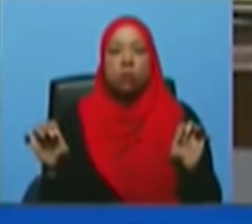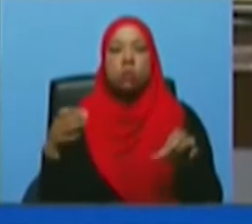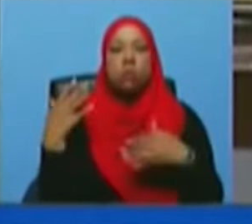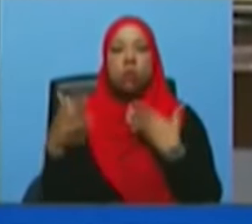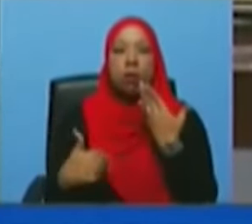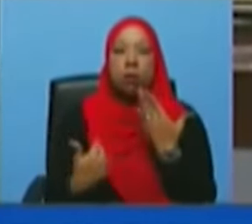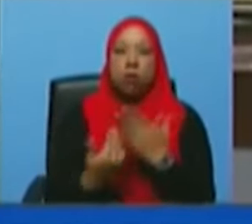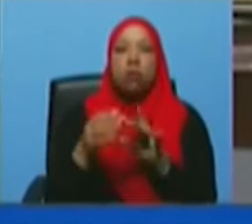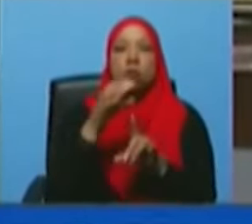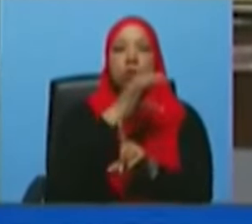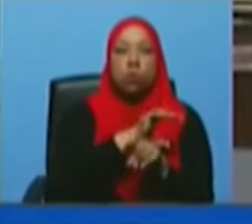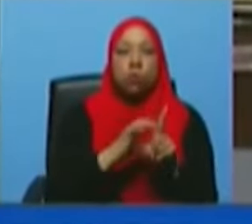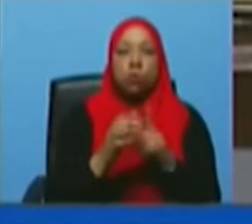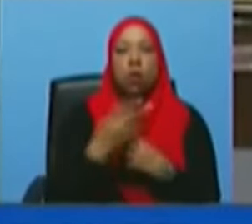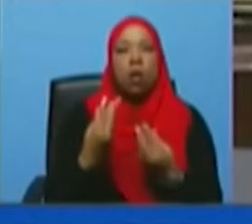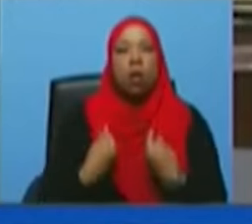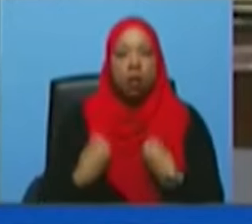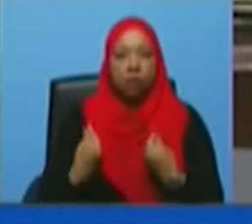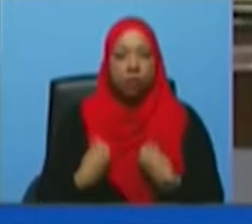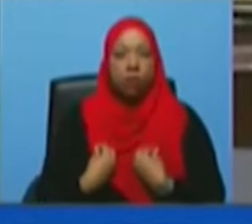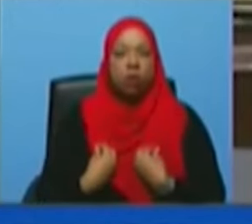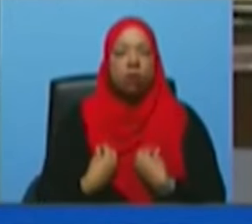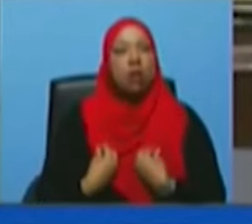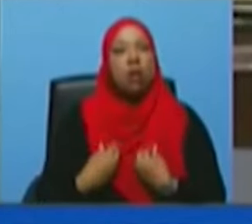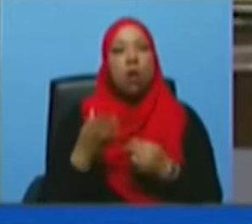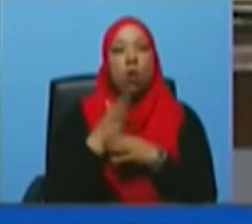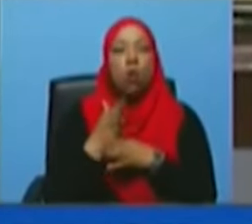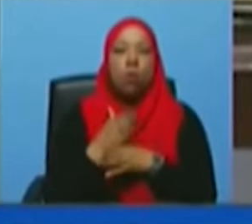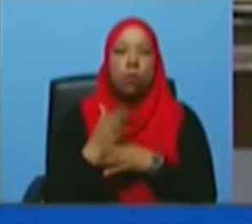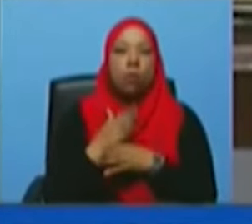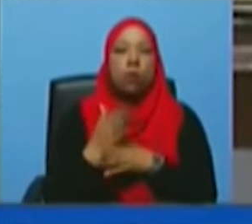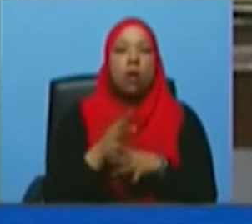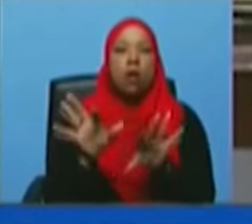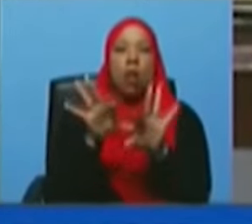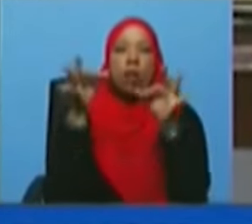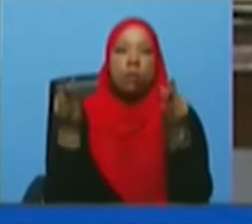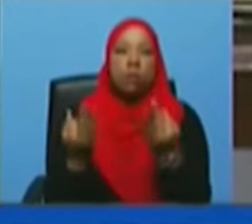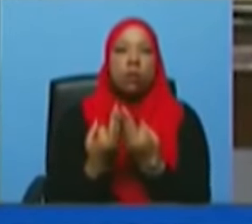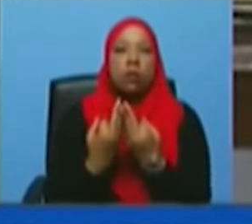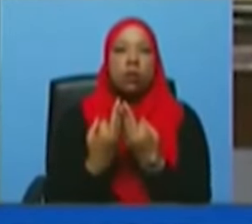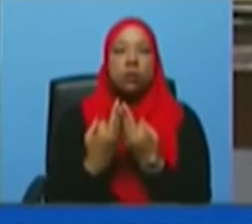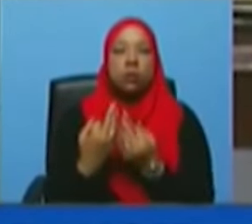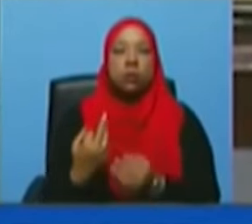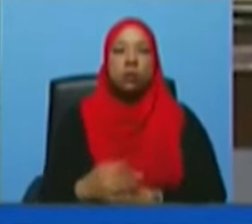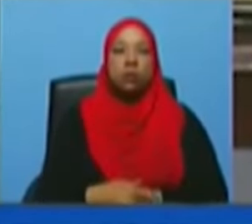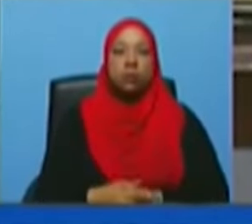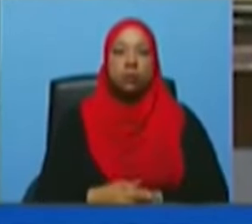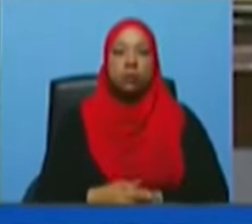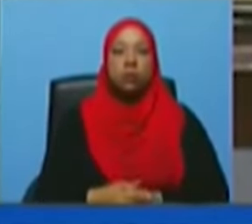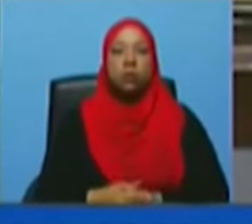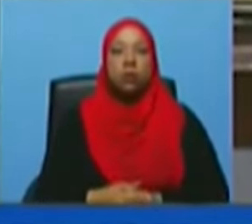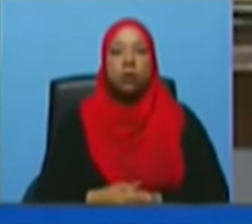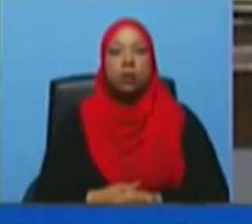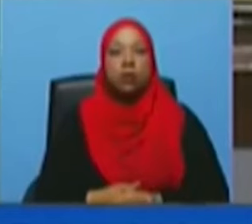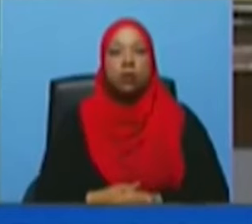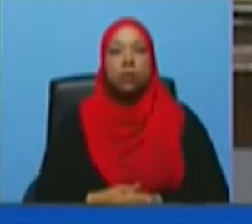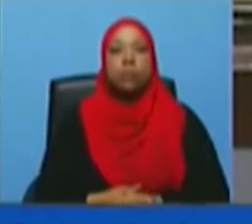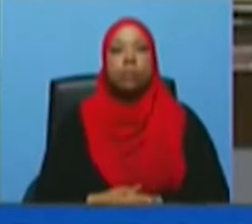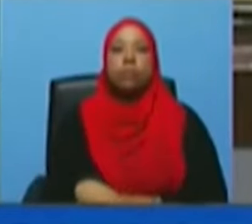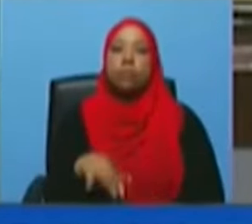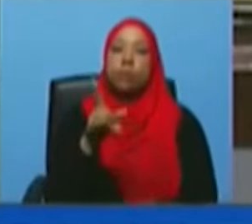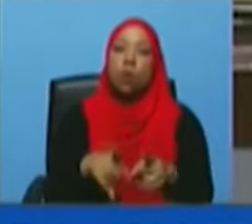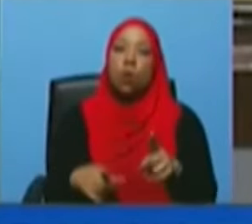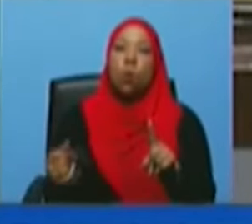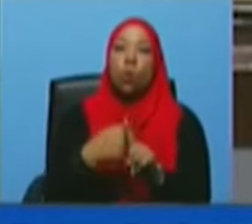cultura para la vida para el compartir para la familia Ahí vimos esos hechos de